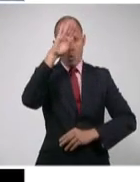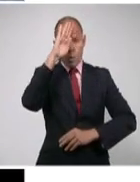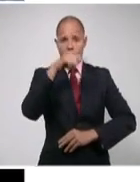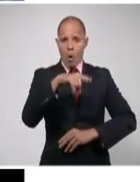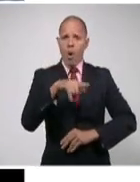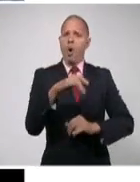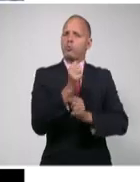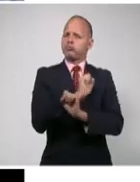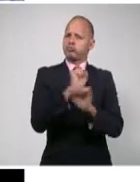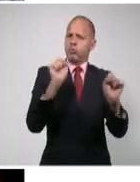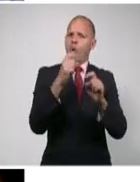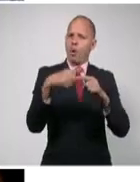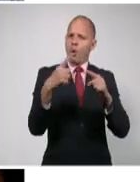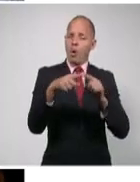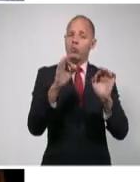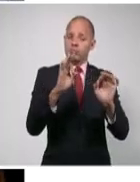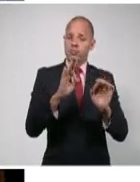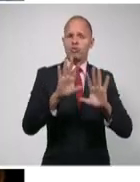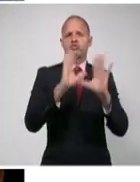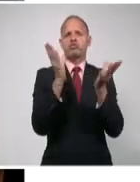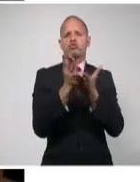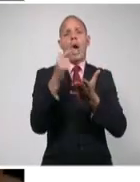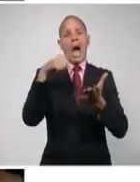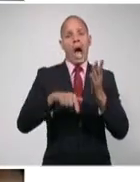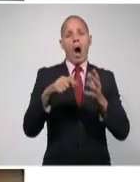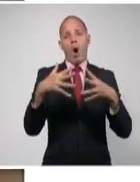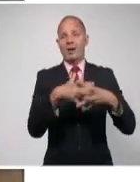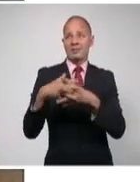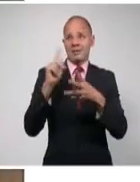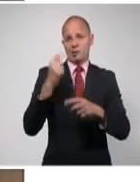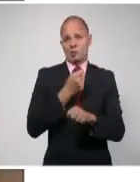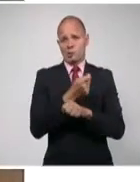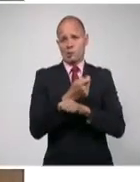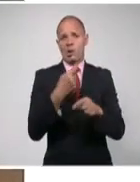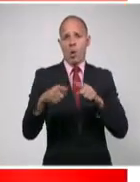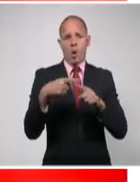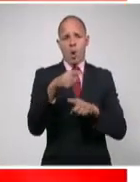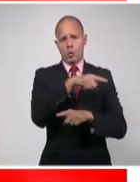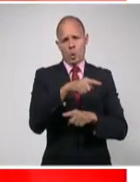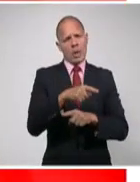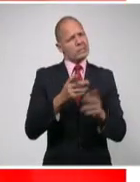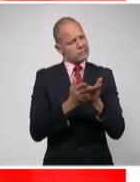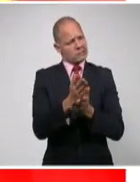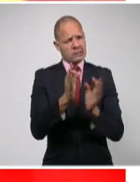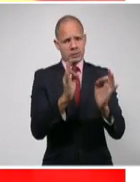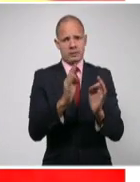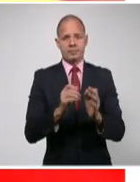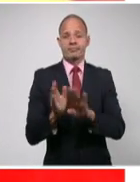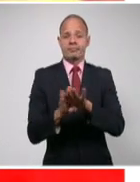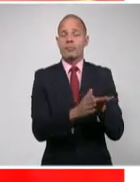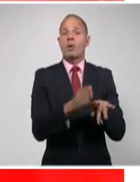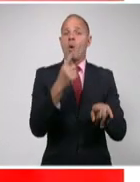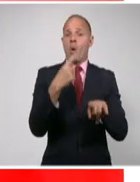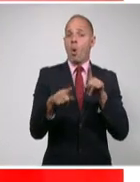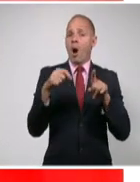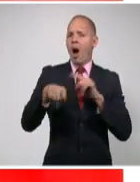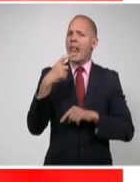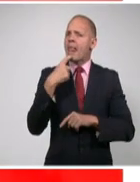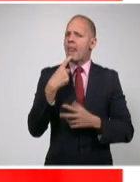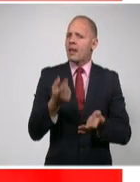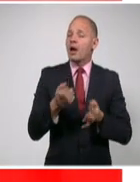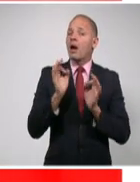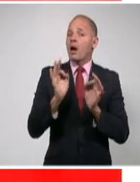conquistas revolucionarias en medio de las provocaciones y maquinaciones imperialistas. De igual manera, reiteró el apoyo y